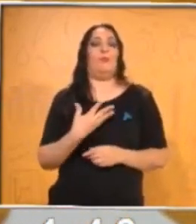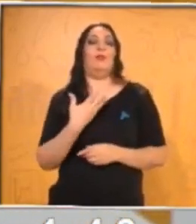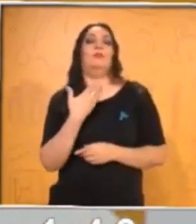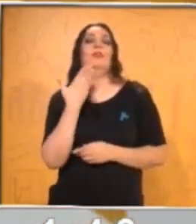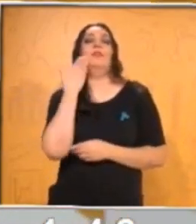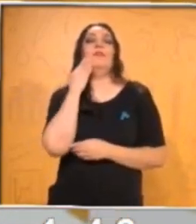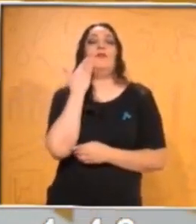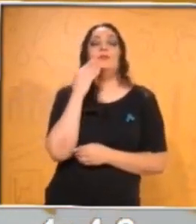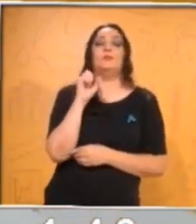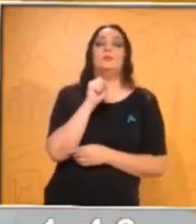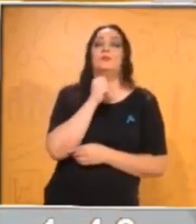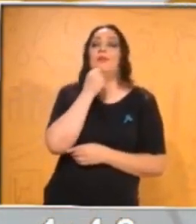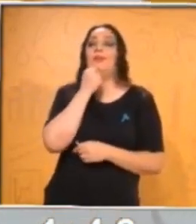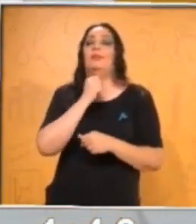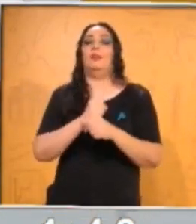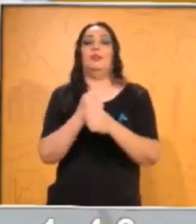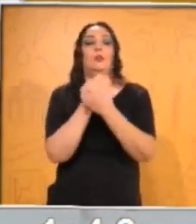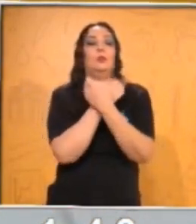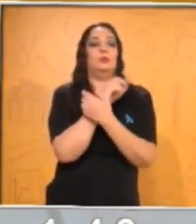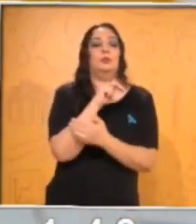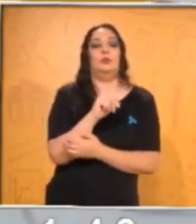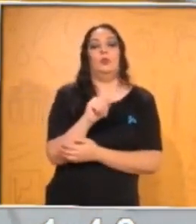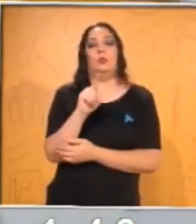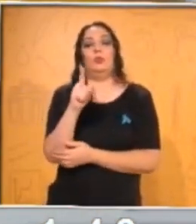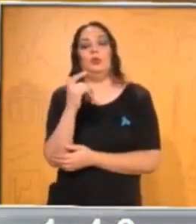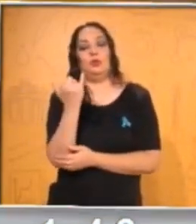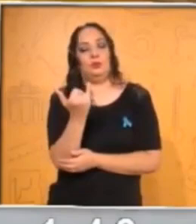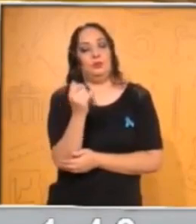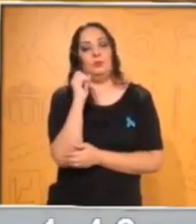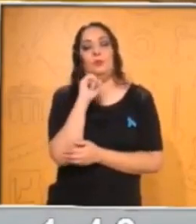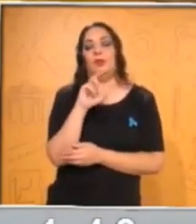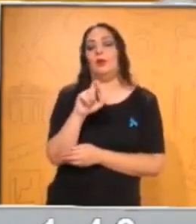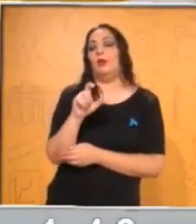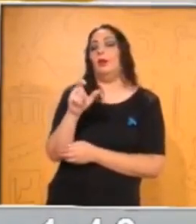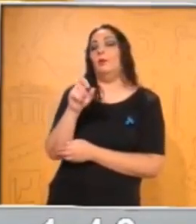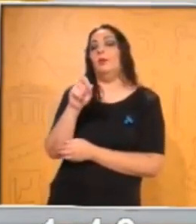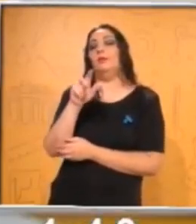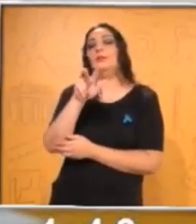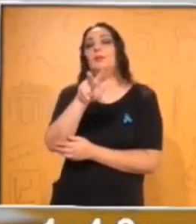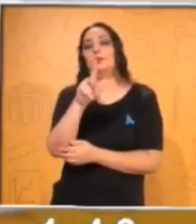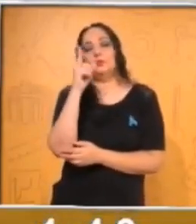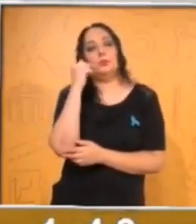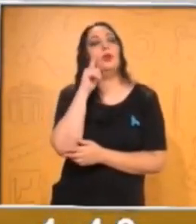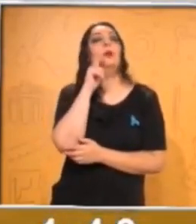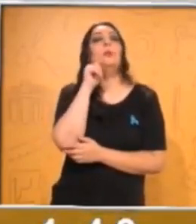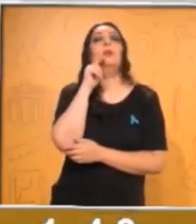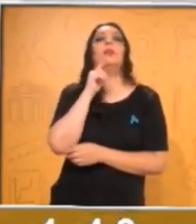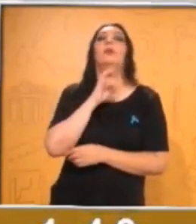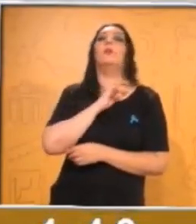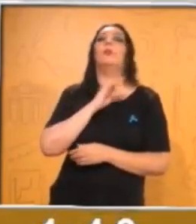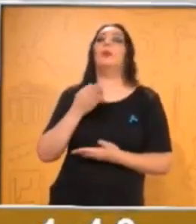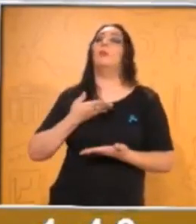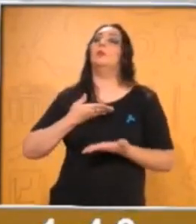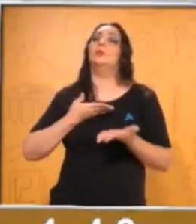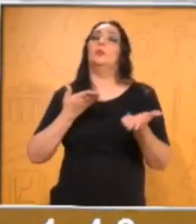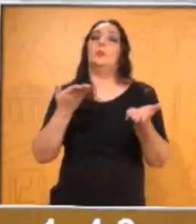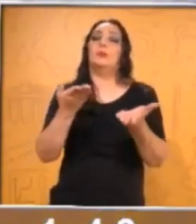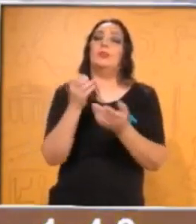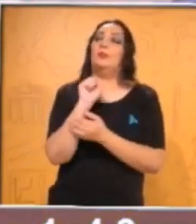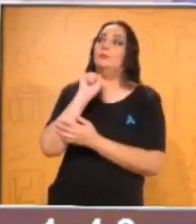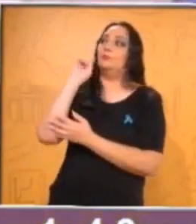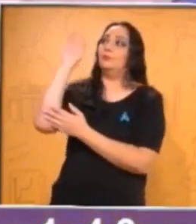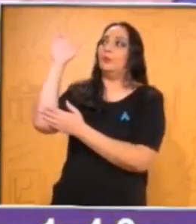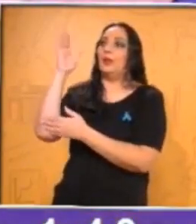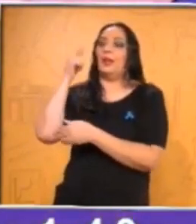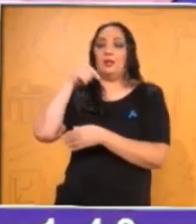de Facebook de Secretaría de Educación de Nuevo León y a la del Canal 28 para que nosotros el día de mañana podamos compartir aquí en el